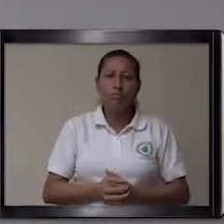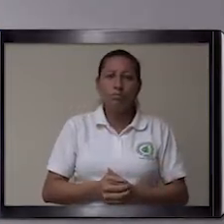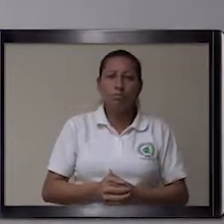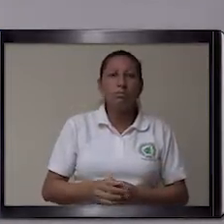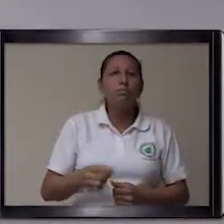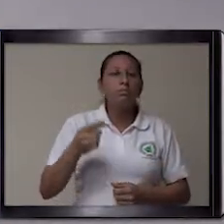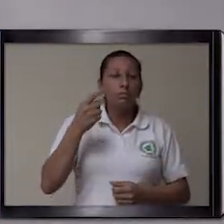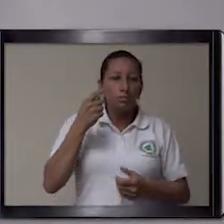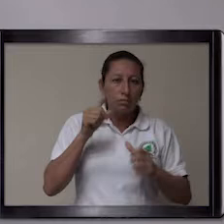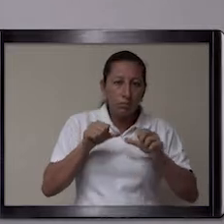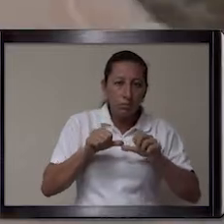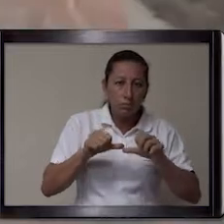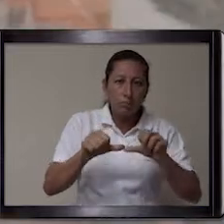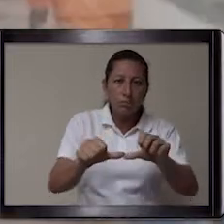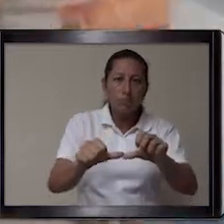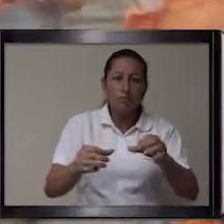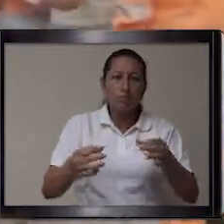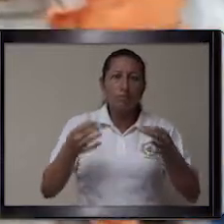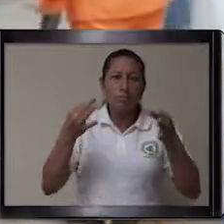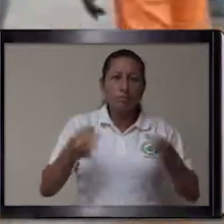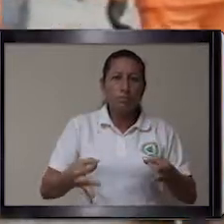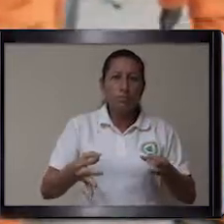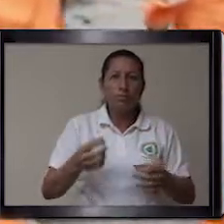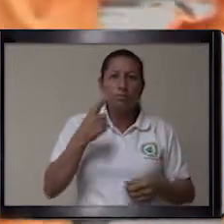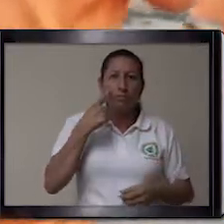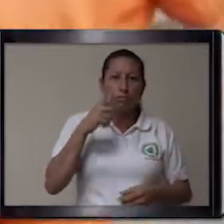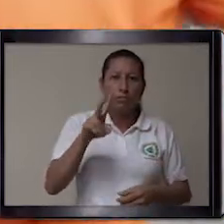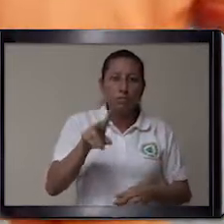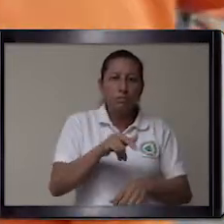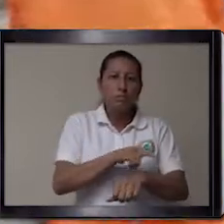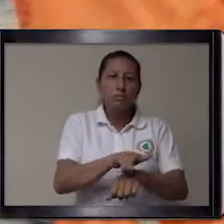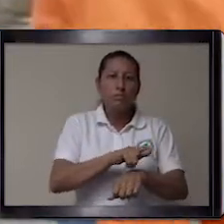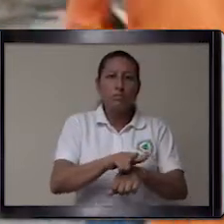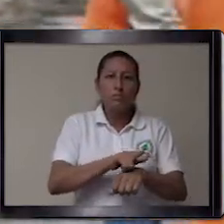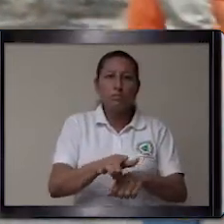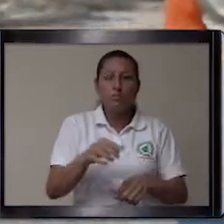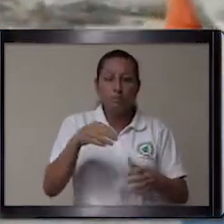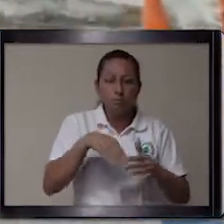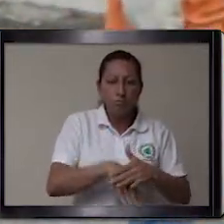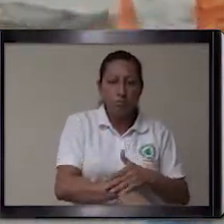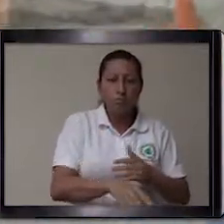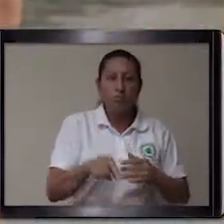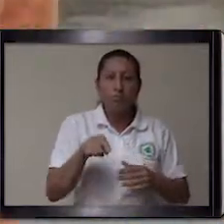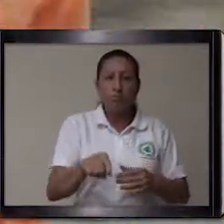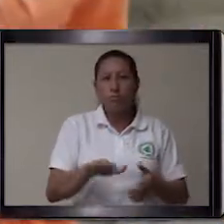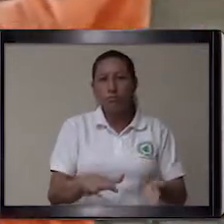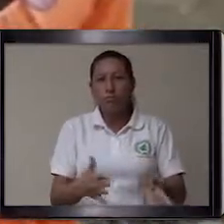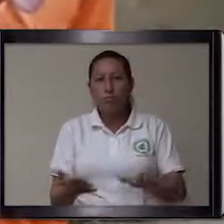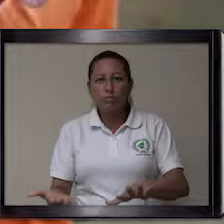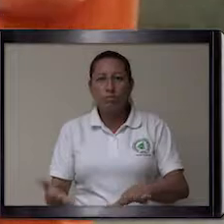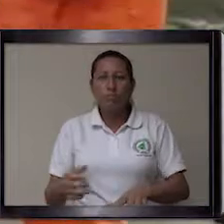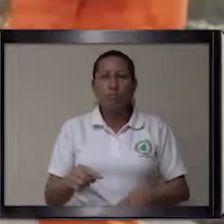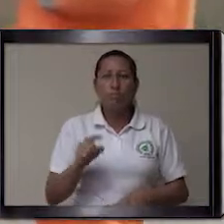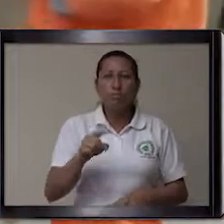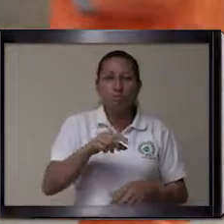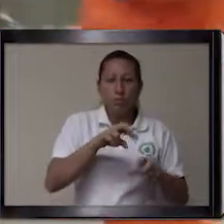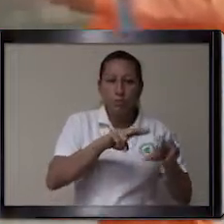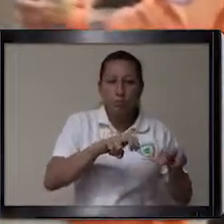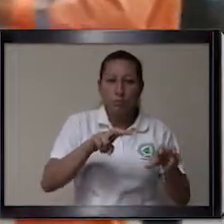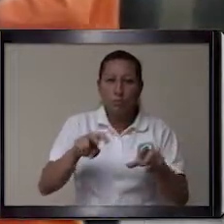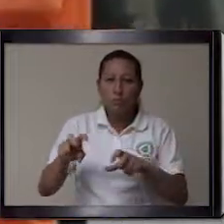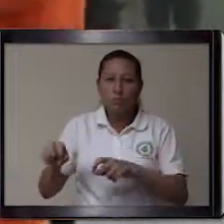zona. No obstante, la búsqueda de las víctimas continuará en los próximos días. Las autoridades